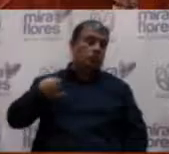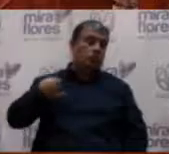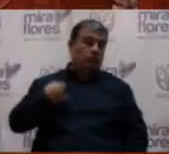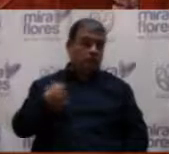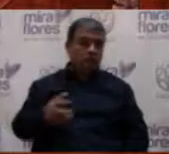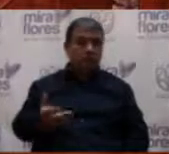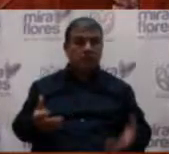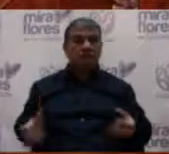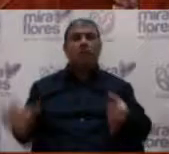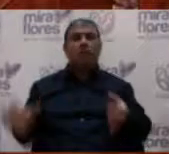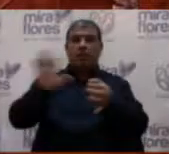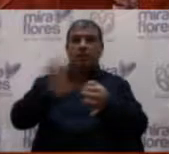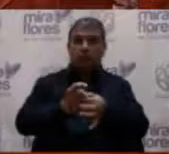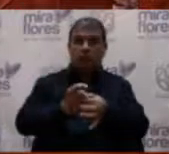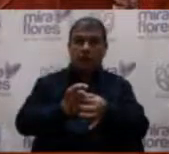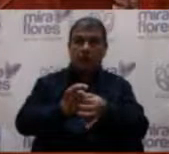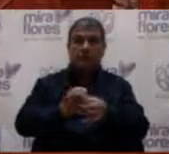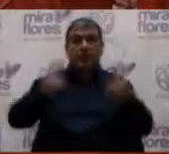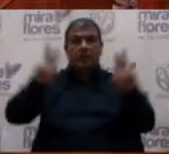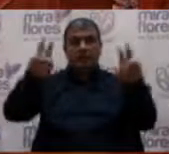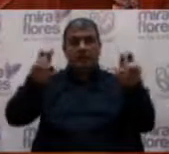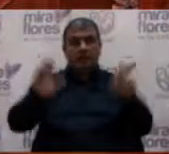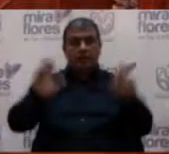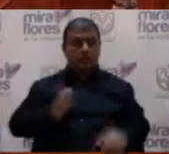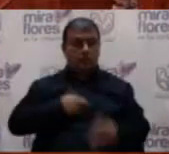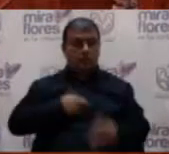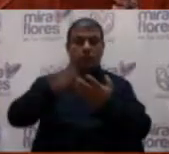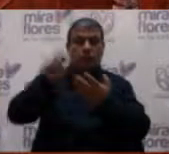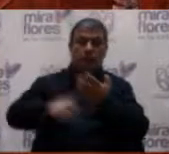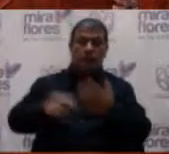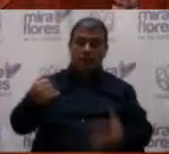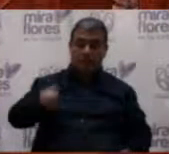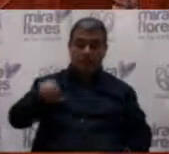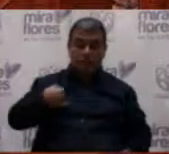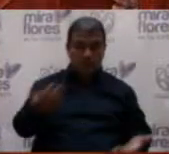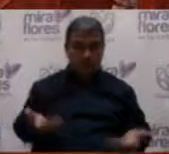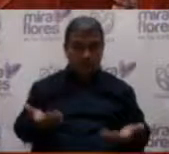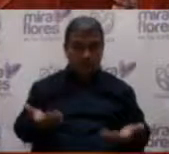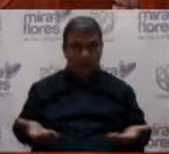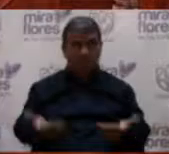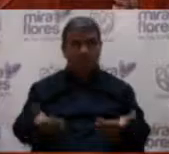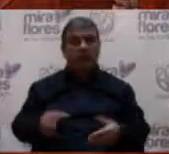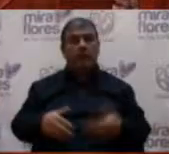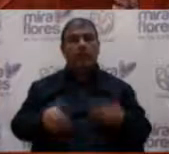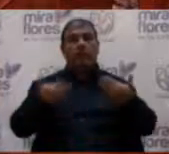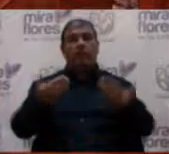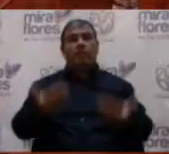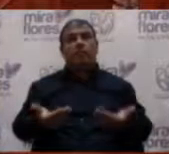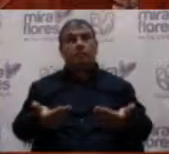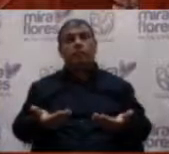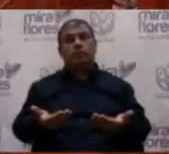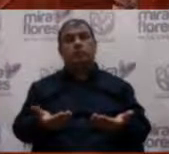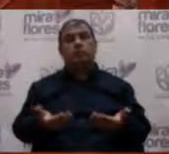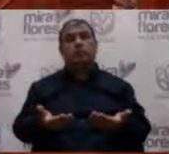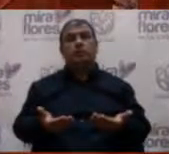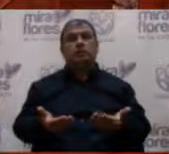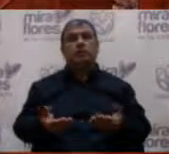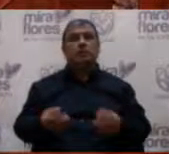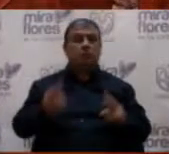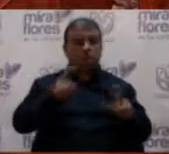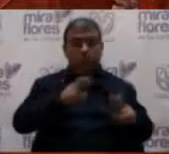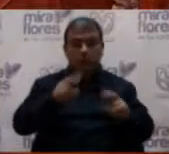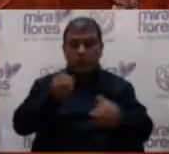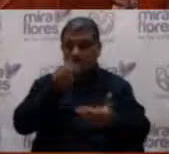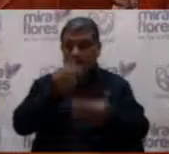a personas jóvenes que están vinculadas al tema de nuestro programa de jóvenes precisamente para poder seguir viendo